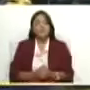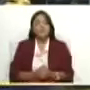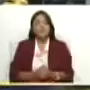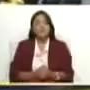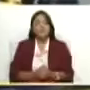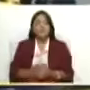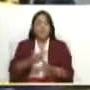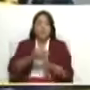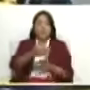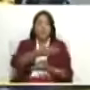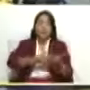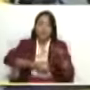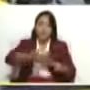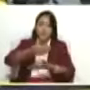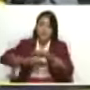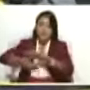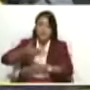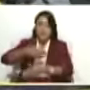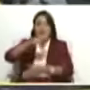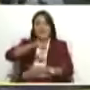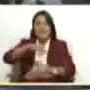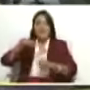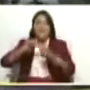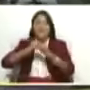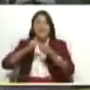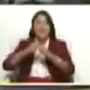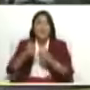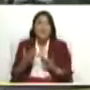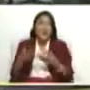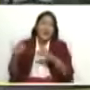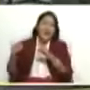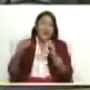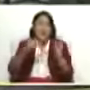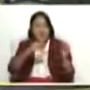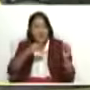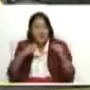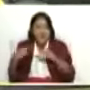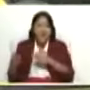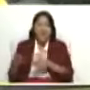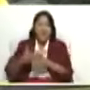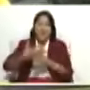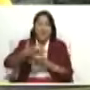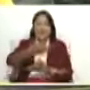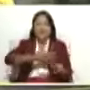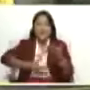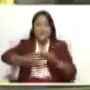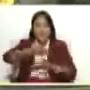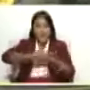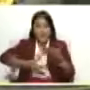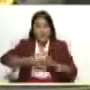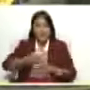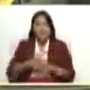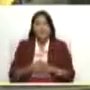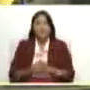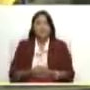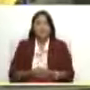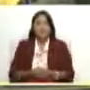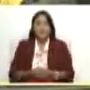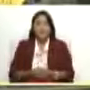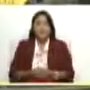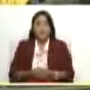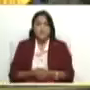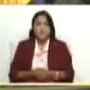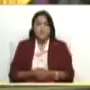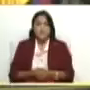comparte con estos atletas eh algunas palabras el intercambio en relación a lo que ha sido un